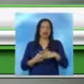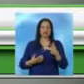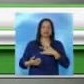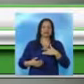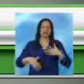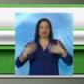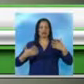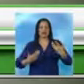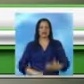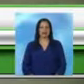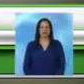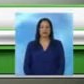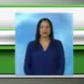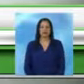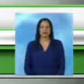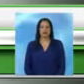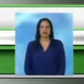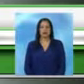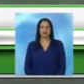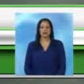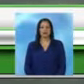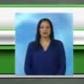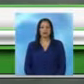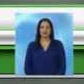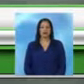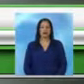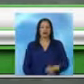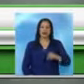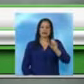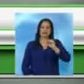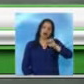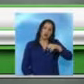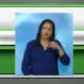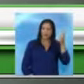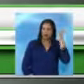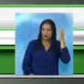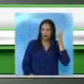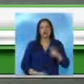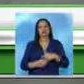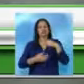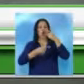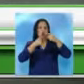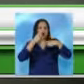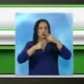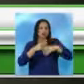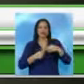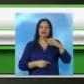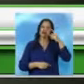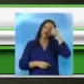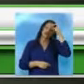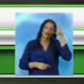sí. En San Juan de Miraflores, una vecina sueña todos los días que este poste le va a caer a su casa.